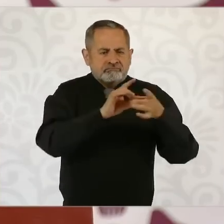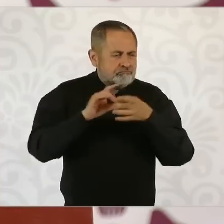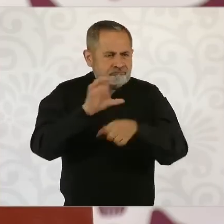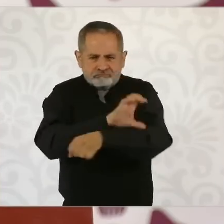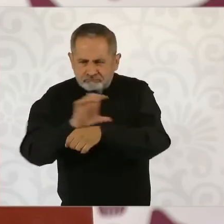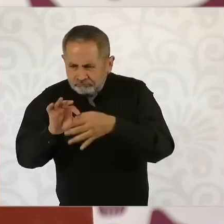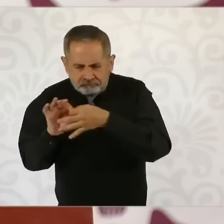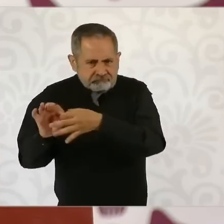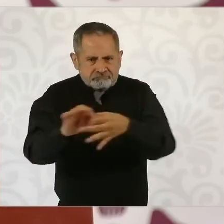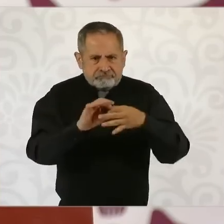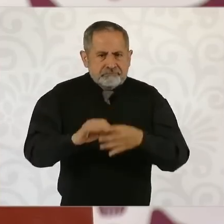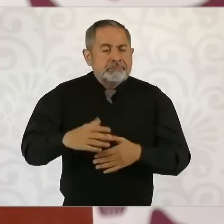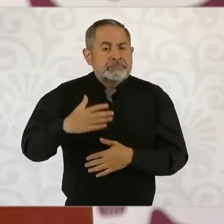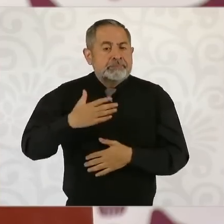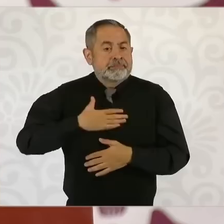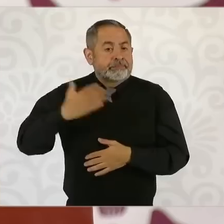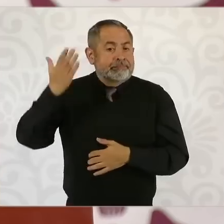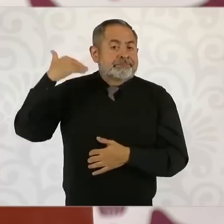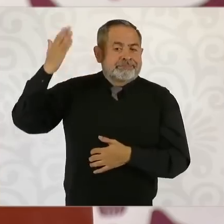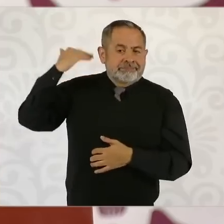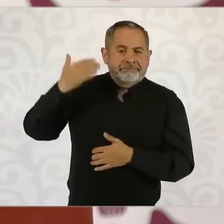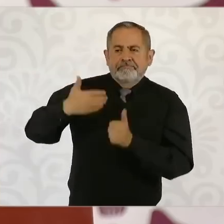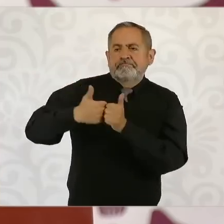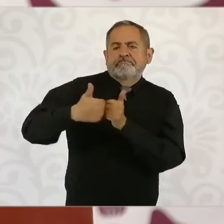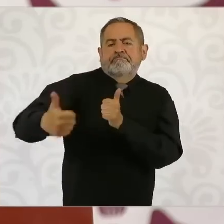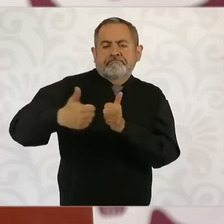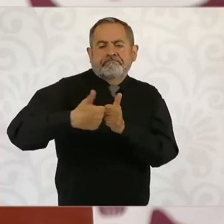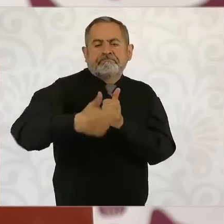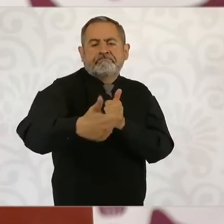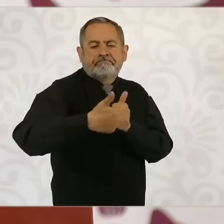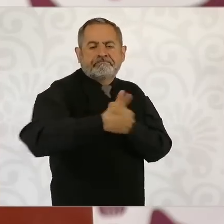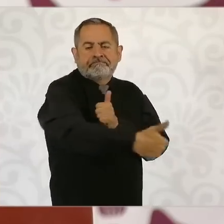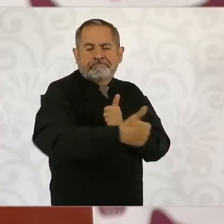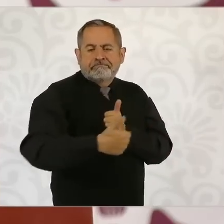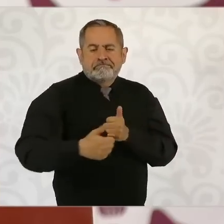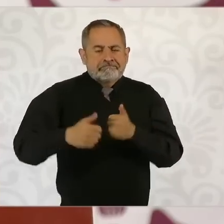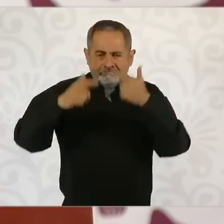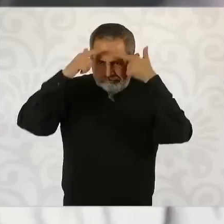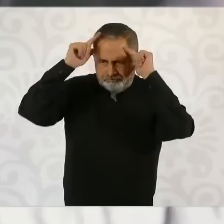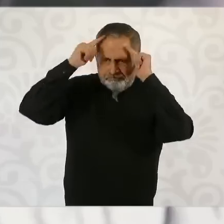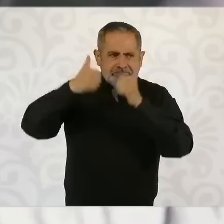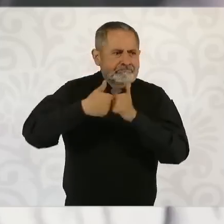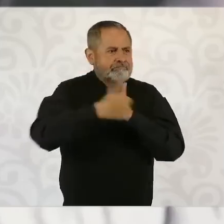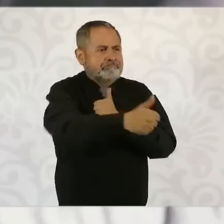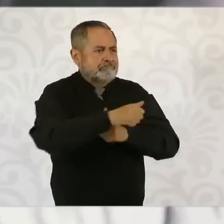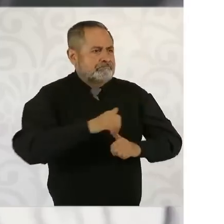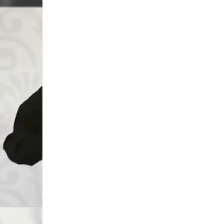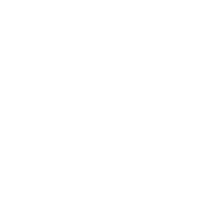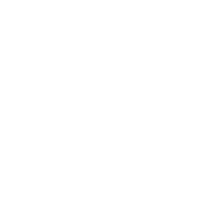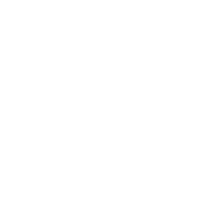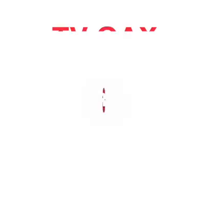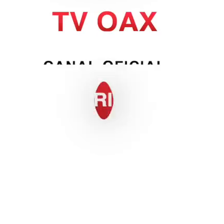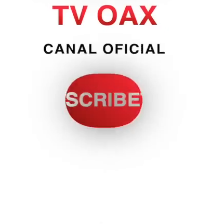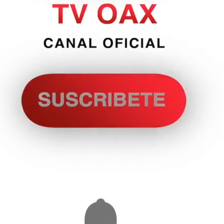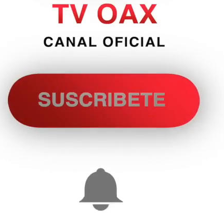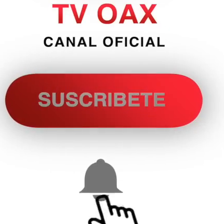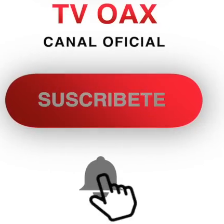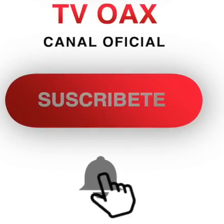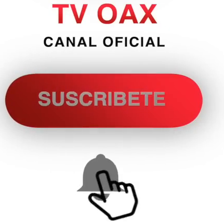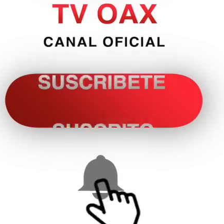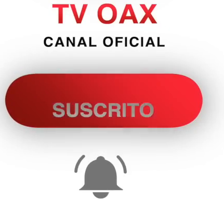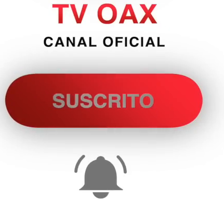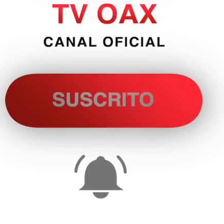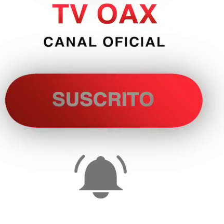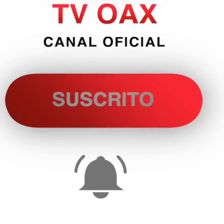momento nuestro país trabajaba la Policía Federal, el Ejército, Marina. Ahorita trabajamos en una coordinación bajo la